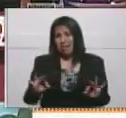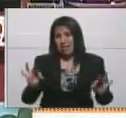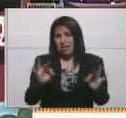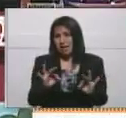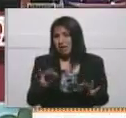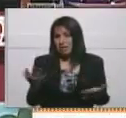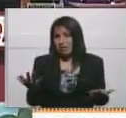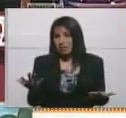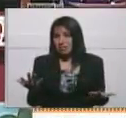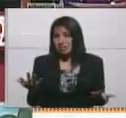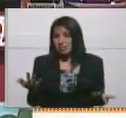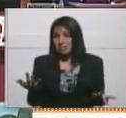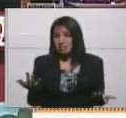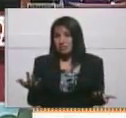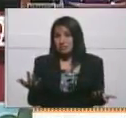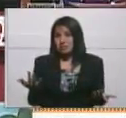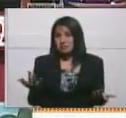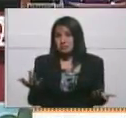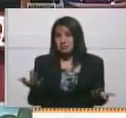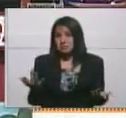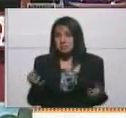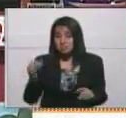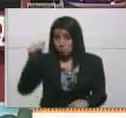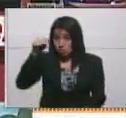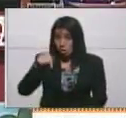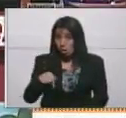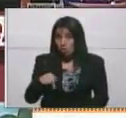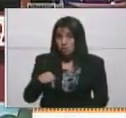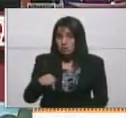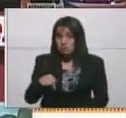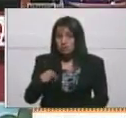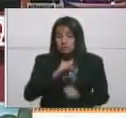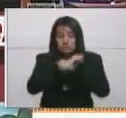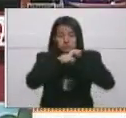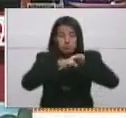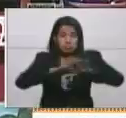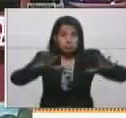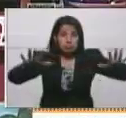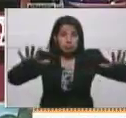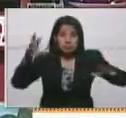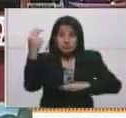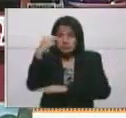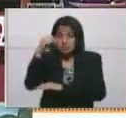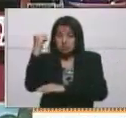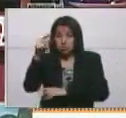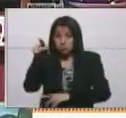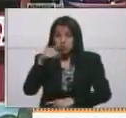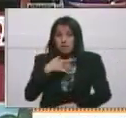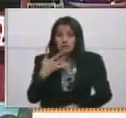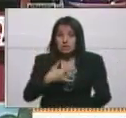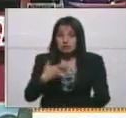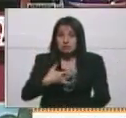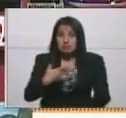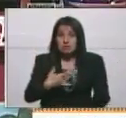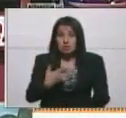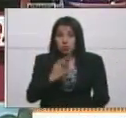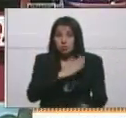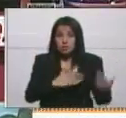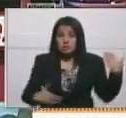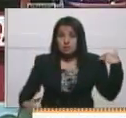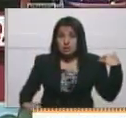de ellos, si hicieron alguna. Hoy hay un despliegue nacional, eso que usted ha sentido, presidente, de